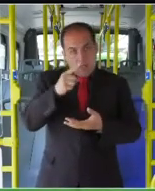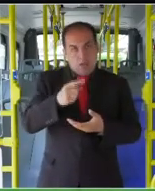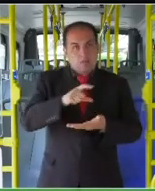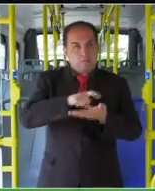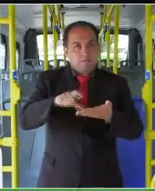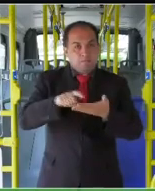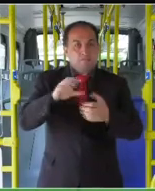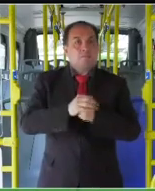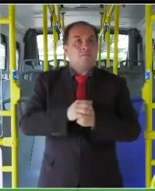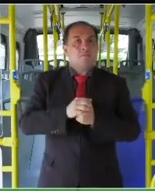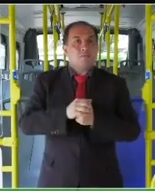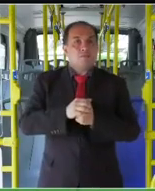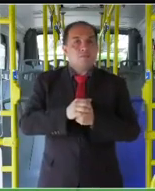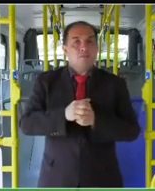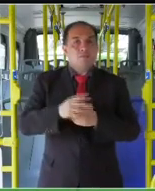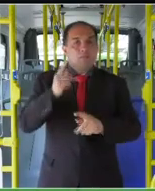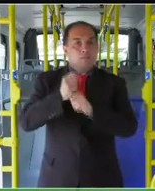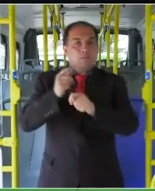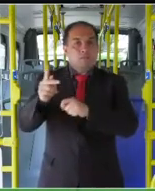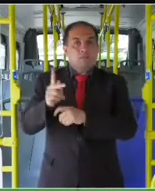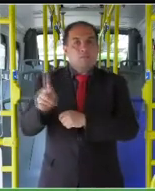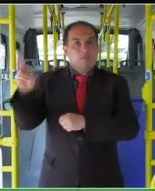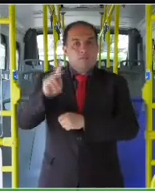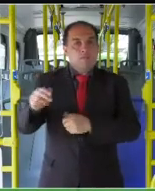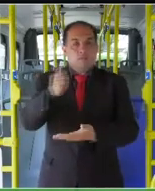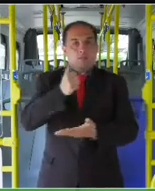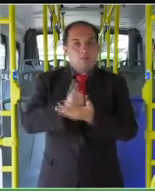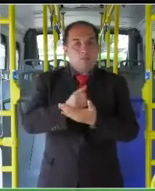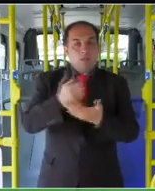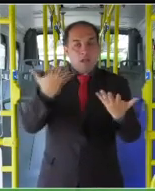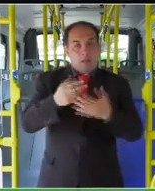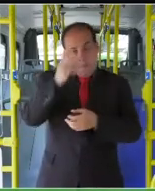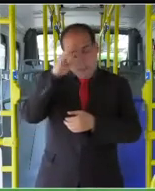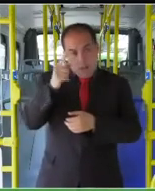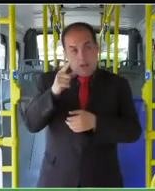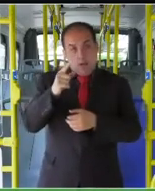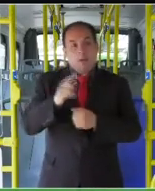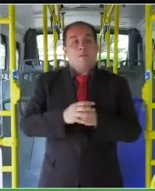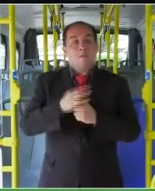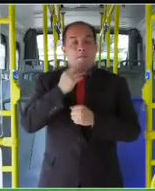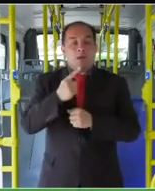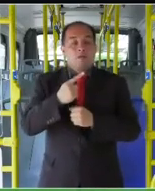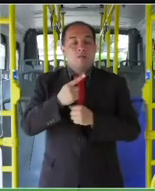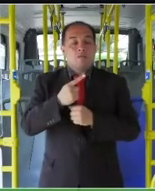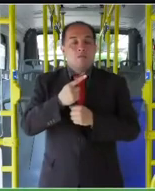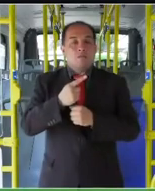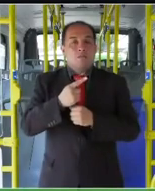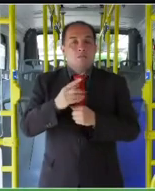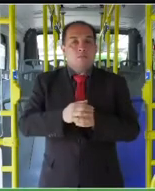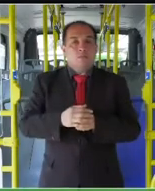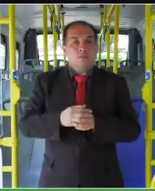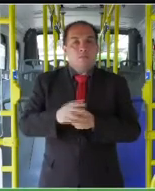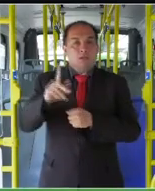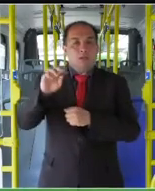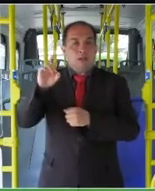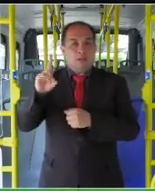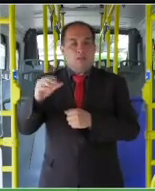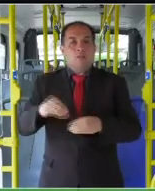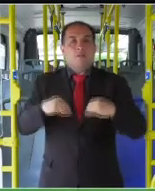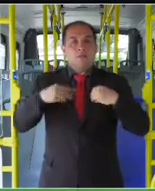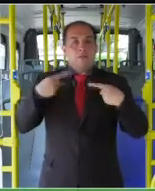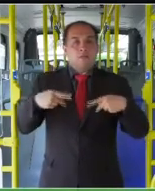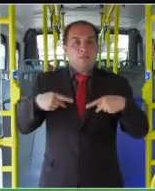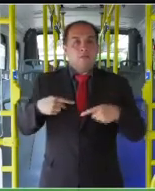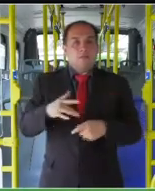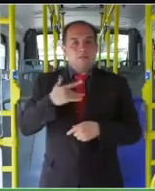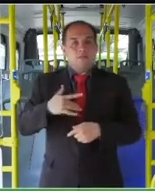ciudad siempre va a ser para mejora de la calidad de vida de las personas. Así que pues me da mucho gusto estar aquí, felicidades Ramón